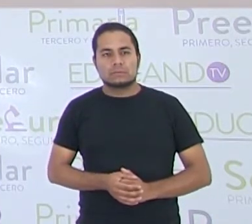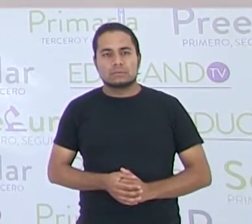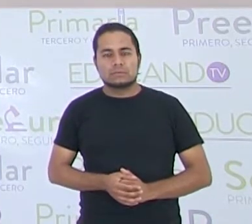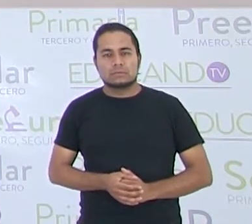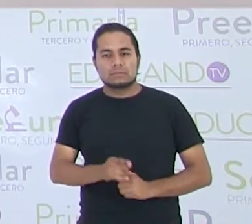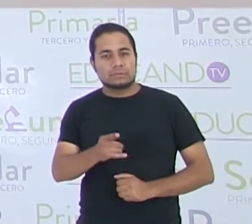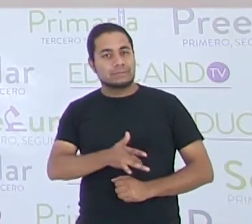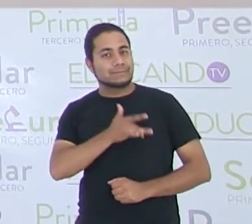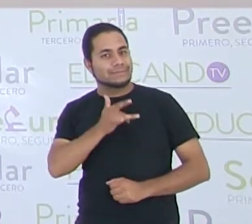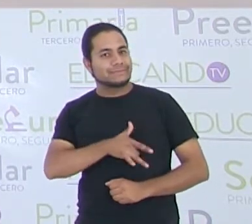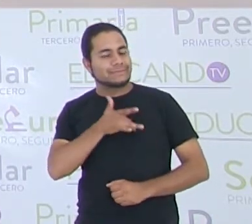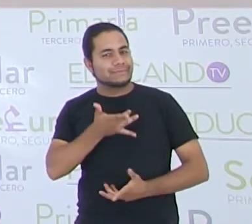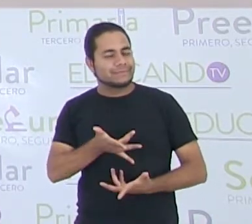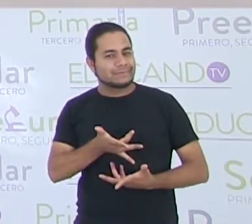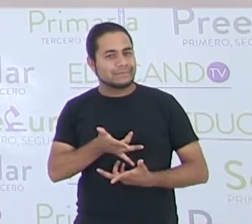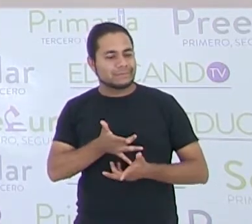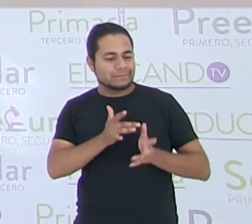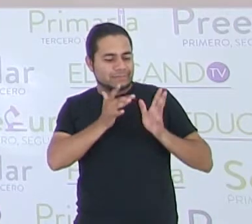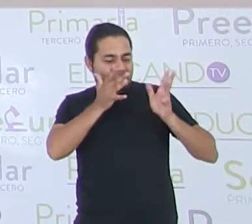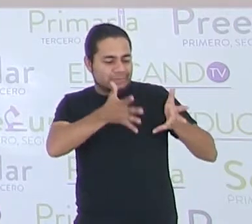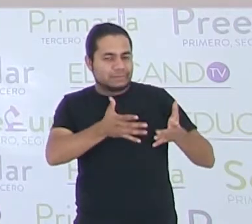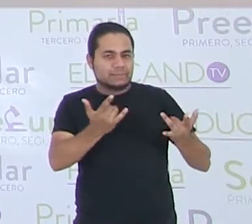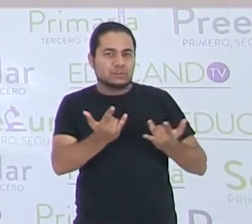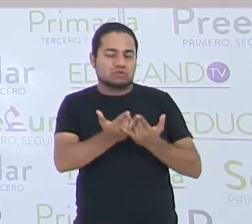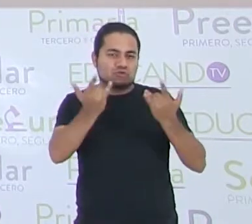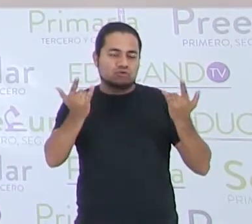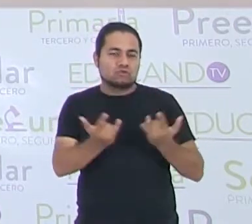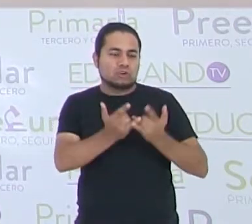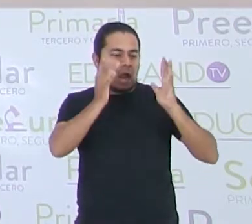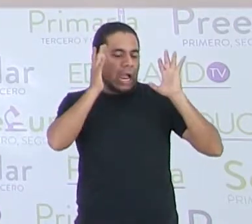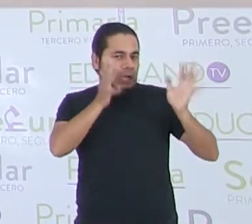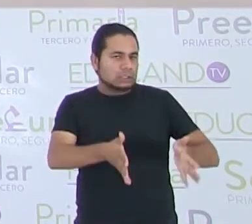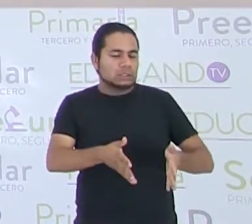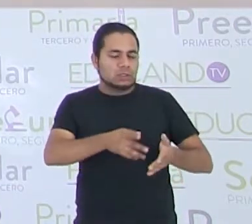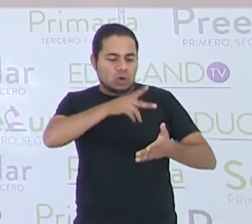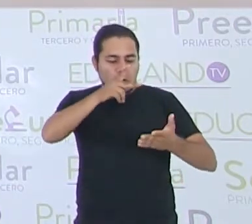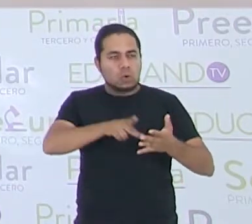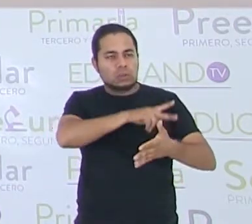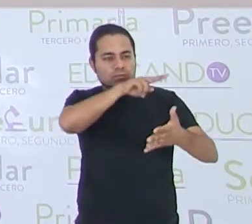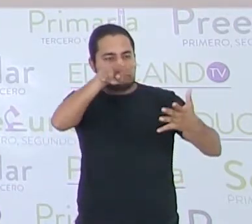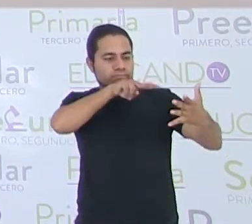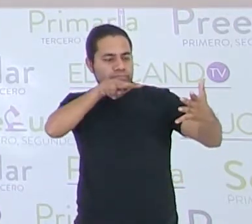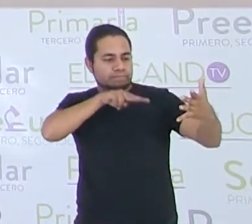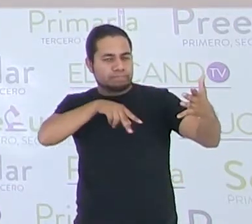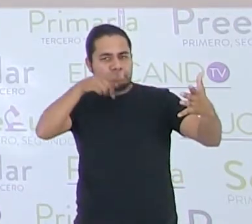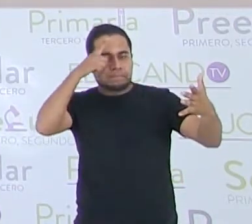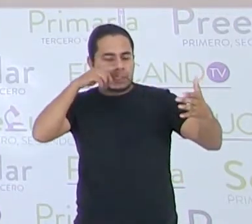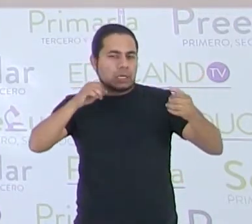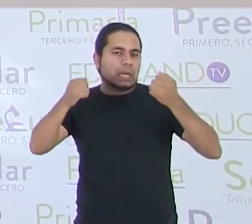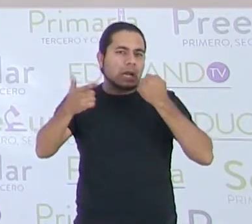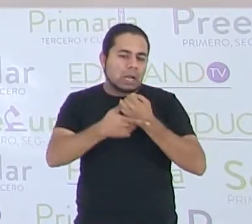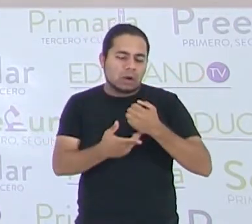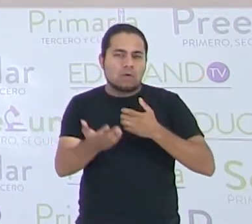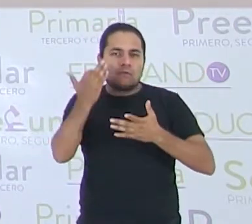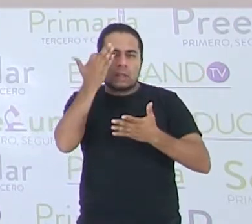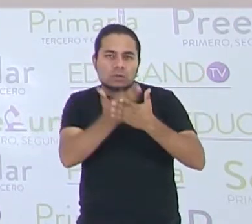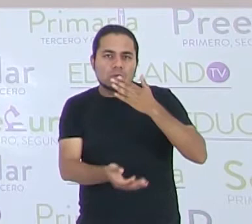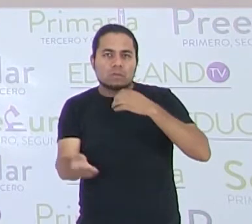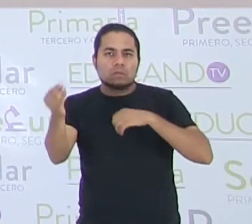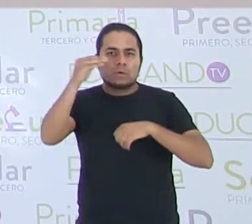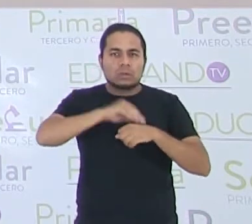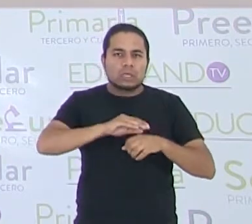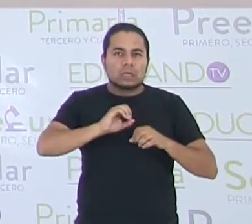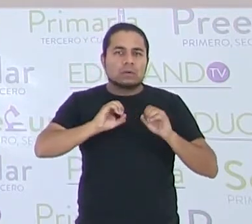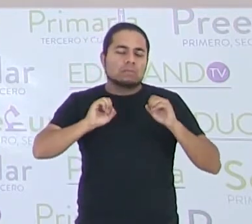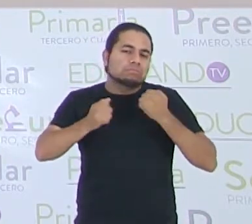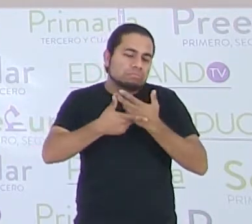¿Qué les parece? Ya quedó nuestra historia. Vamos a volverla a leer para ver si nos faltó algo. Dice